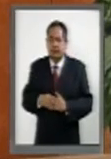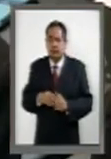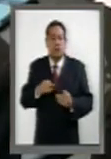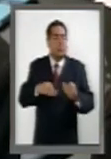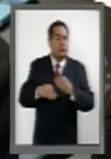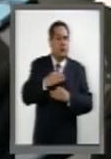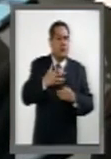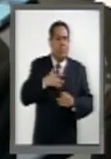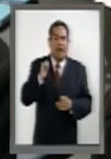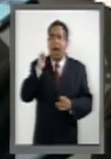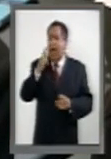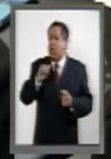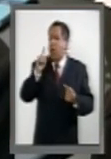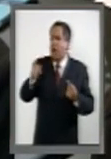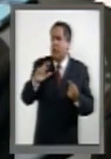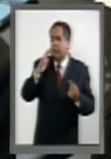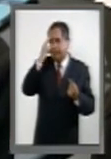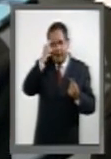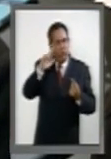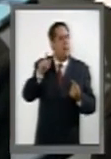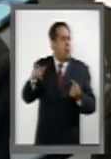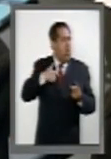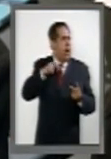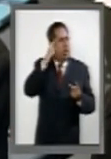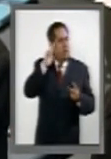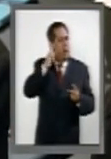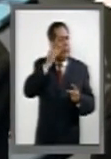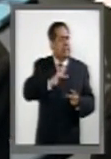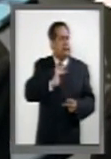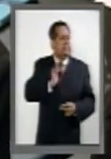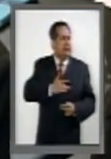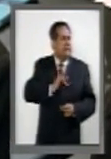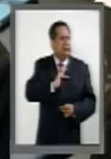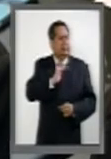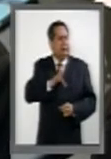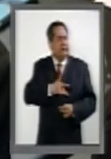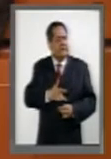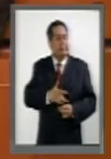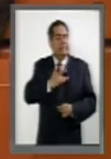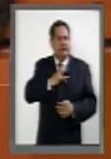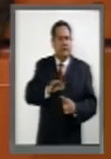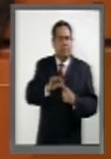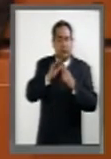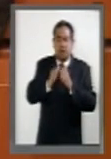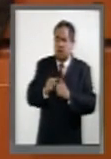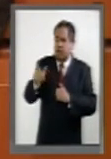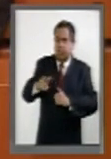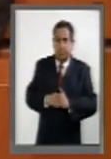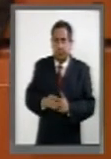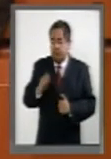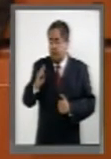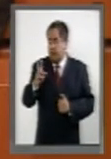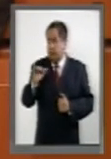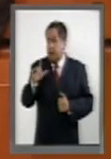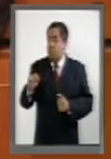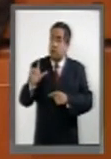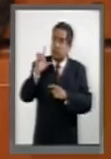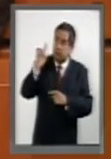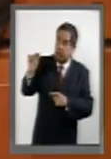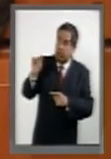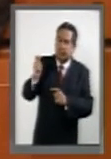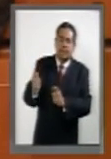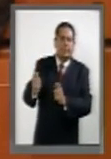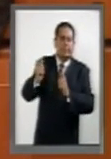Todos tenemos alguna anécdota alegre y especial con él. Braulio nos deja como